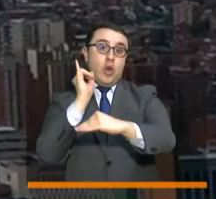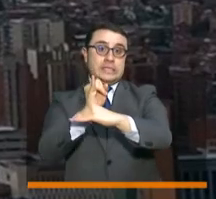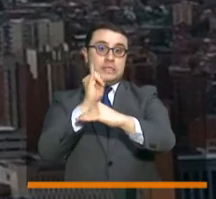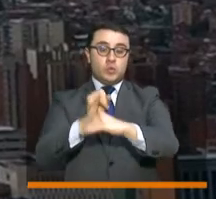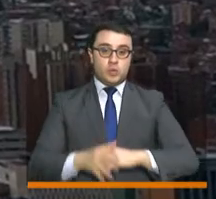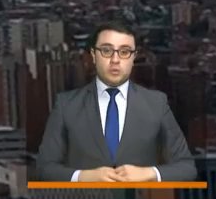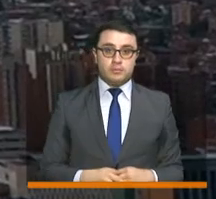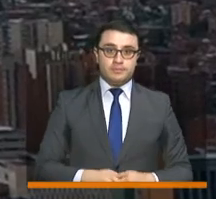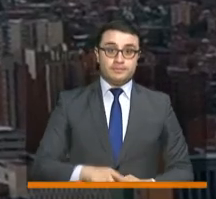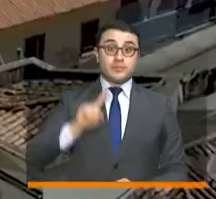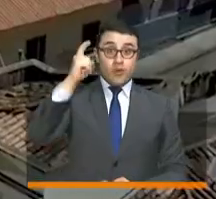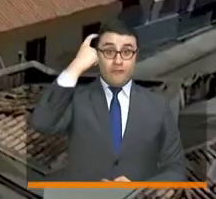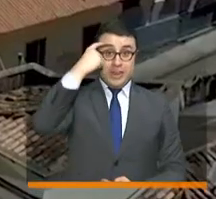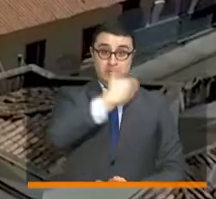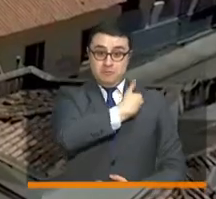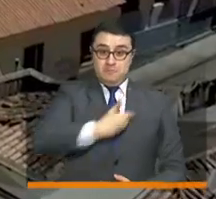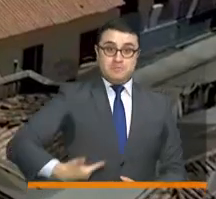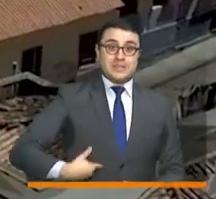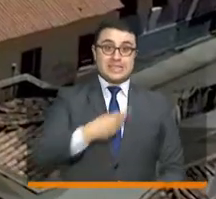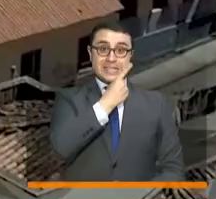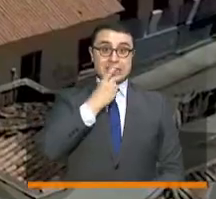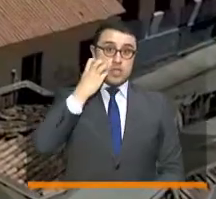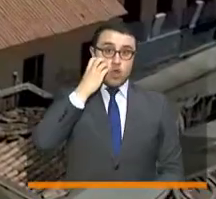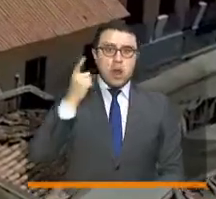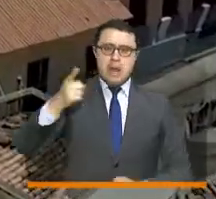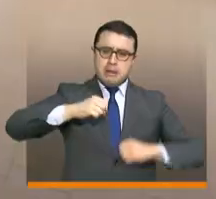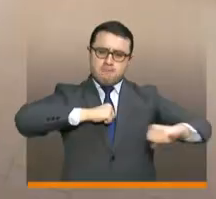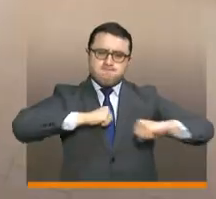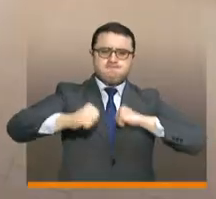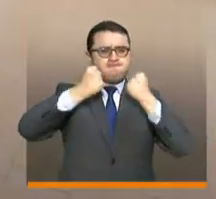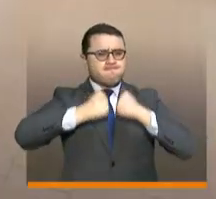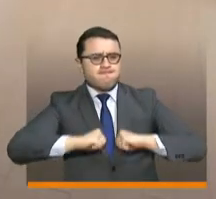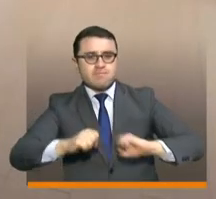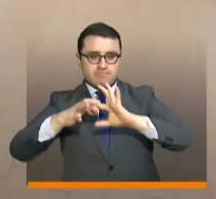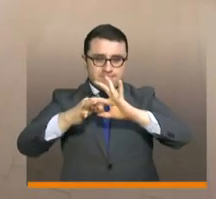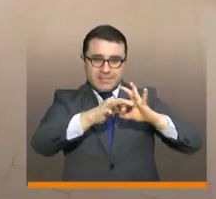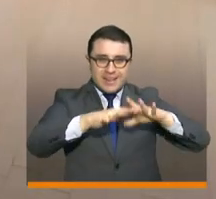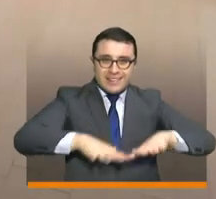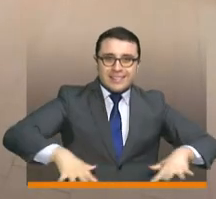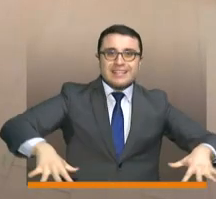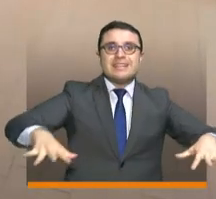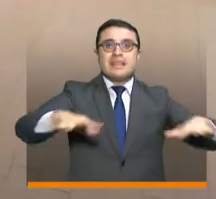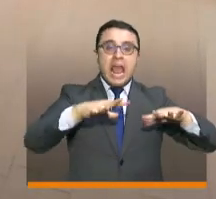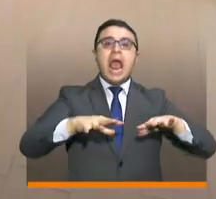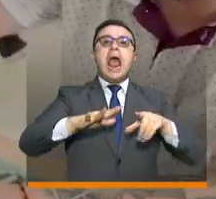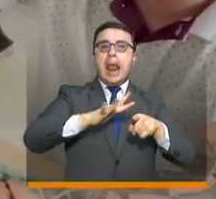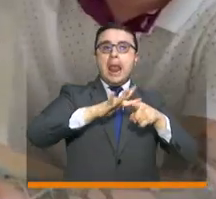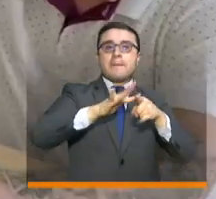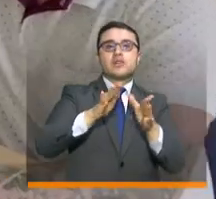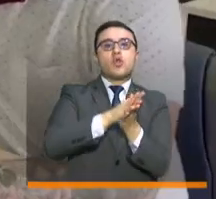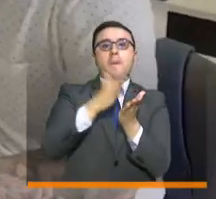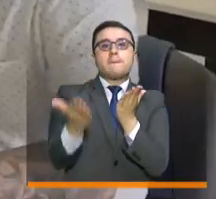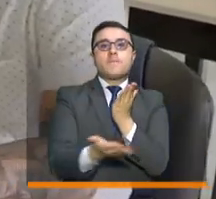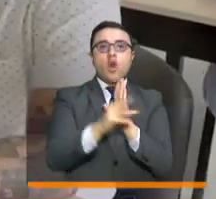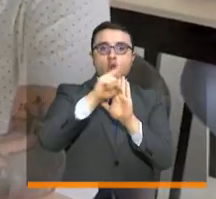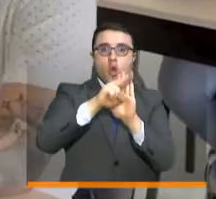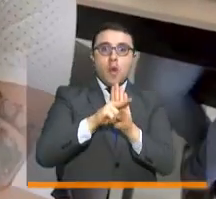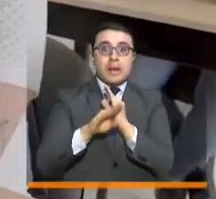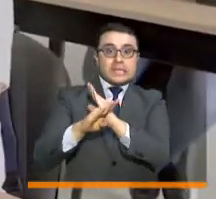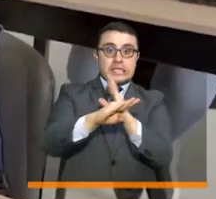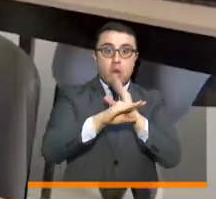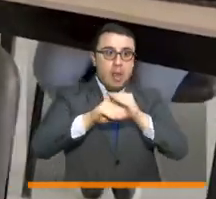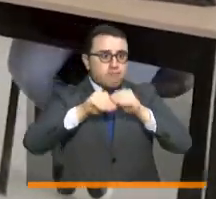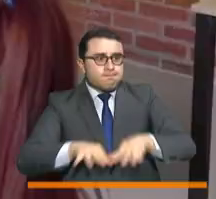El gobierno del presidente Iván Duque, aunando esfuerzos con los territorios, ha acompañado a la implementación de los protocolos de bioseguridad para